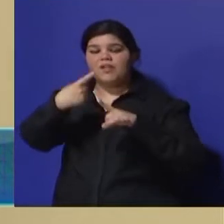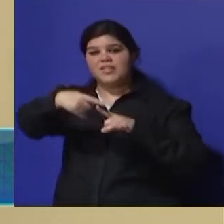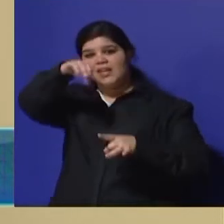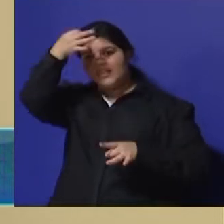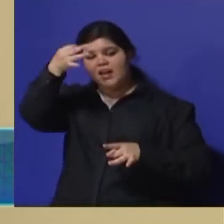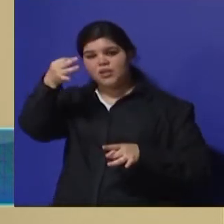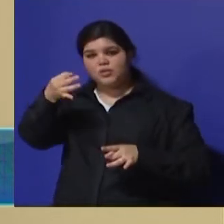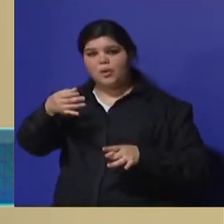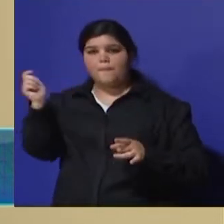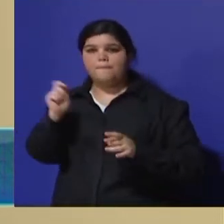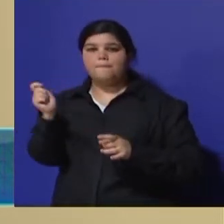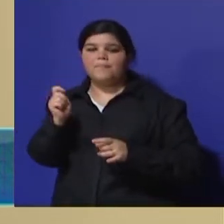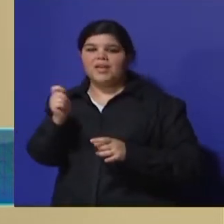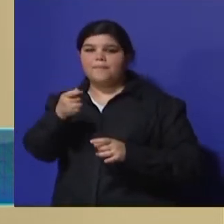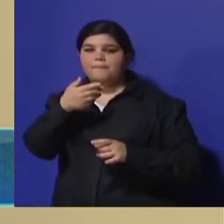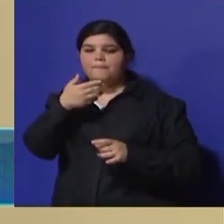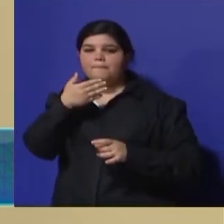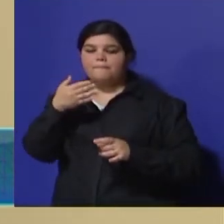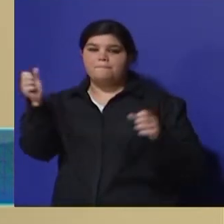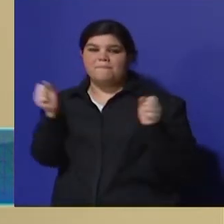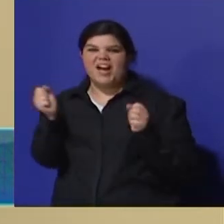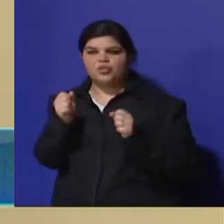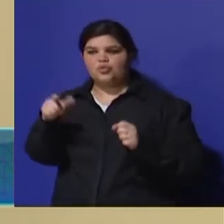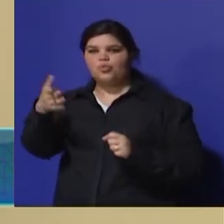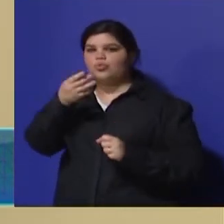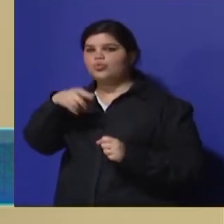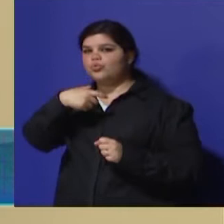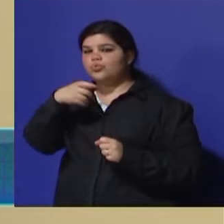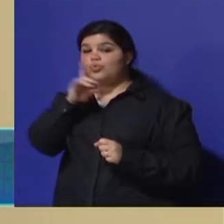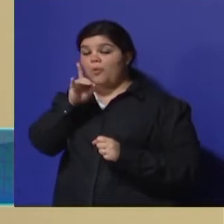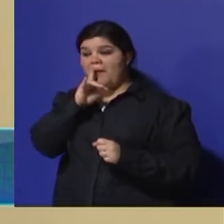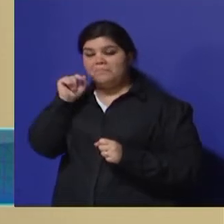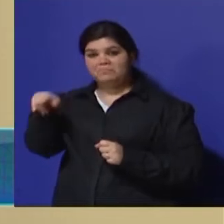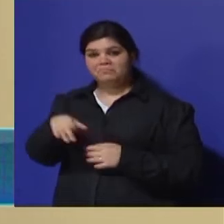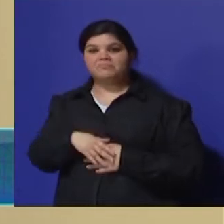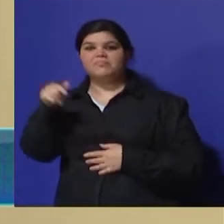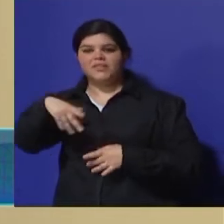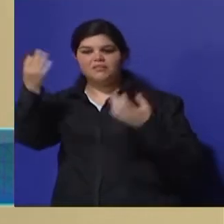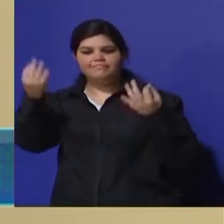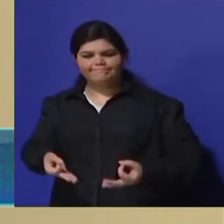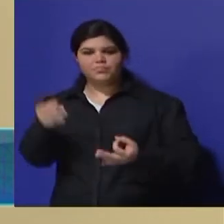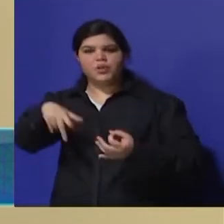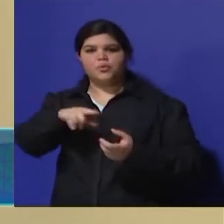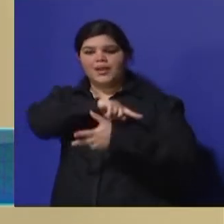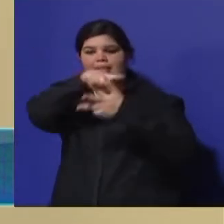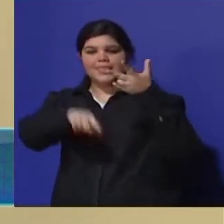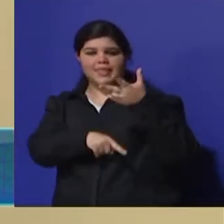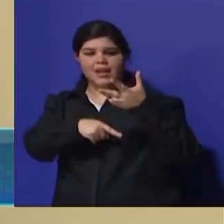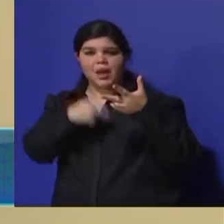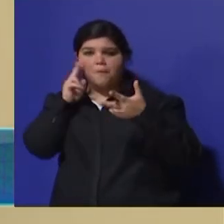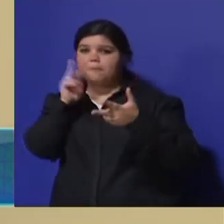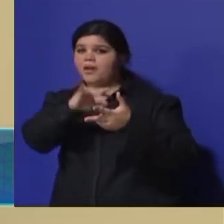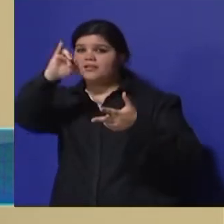de mayo en Tucumán. Yo las vi, las vimos con la crítica y te puedo recomendar y asegurar absolutamente que estas tres no te las podés